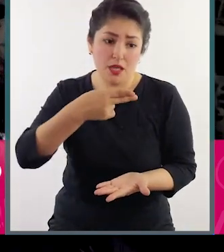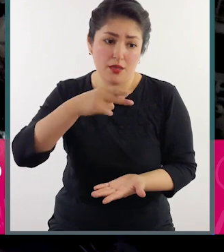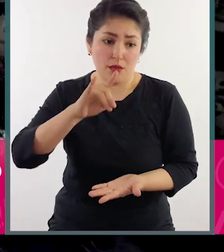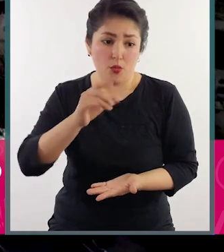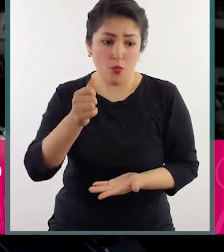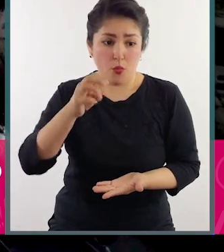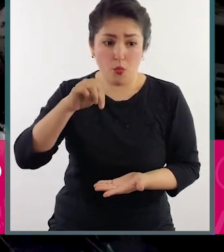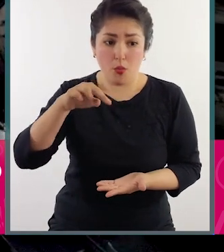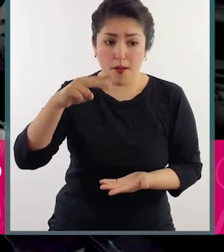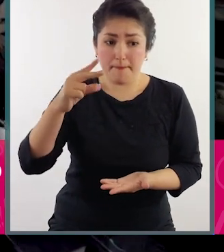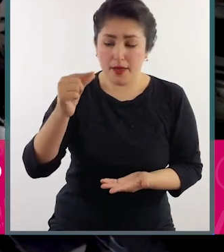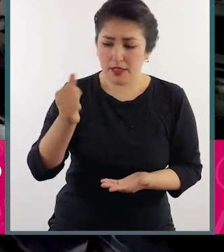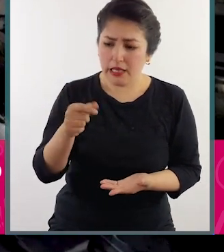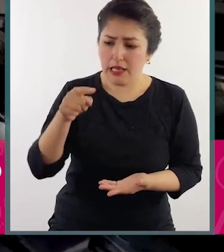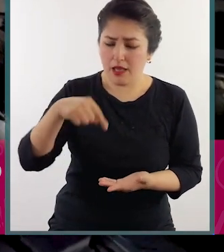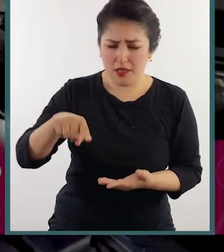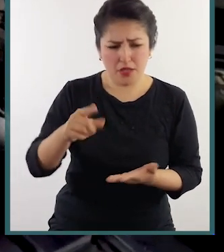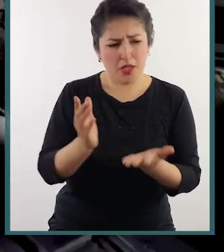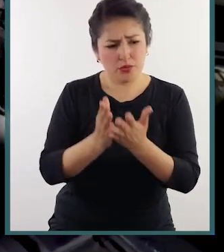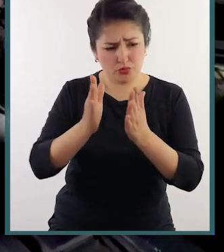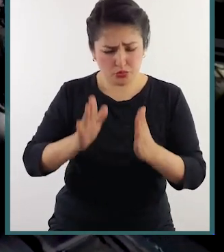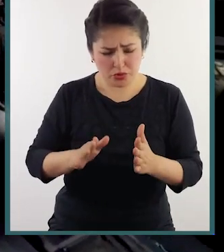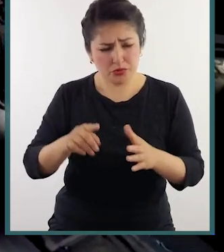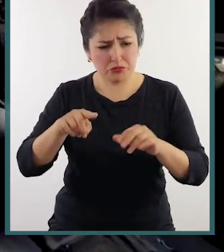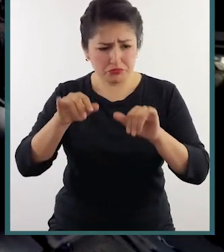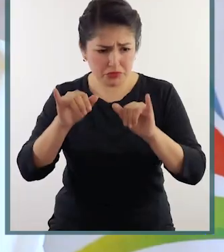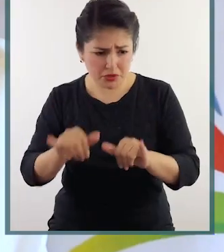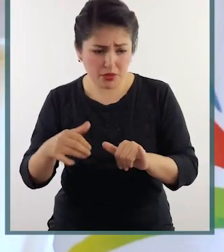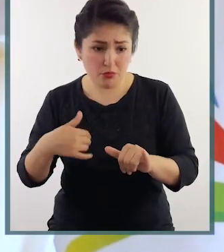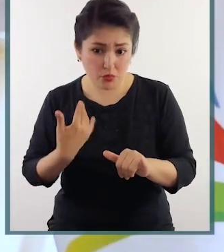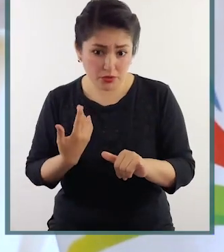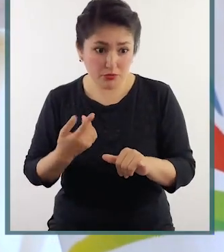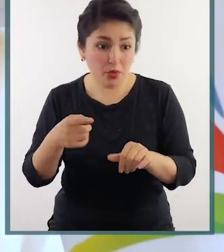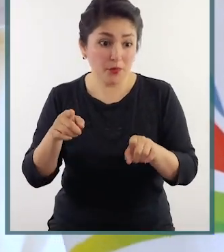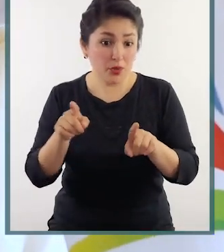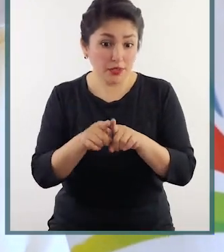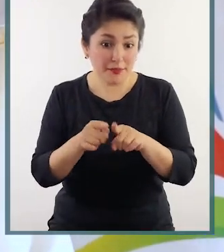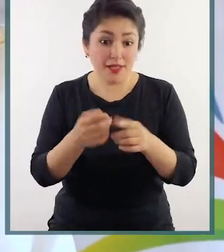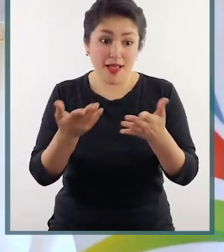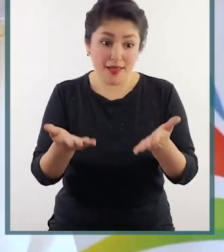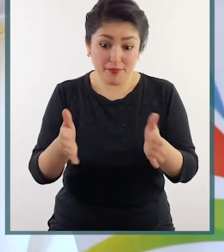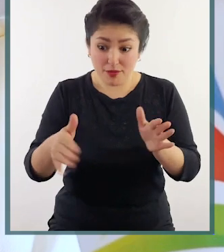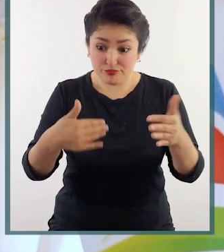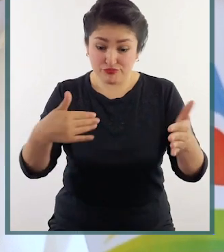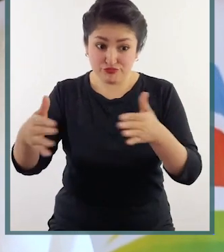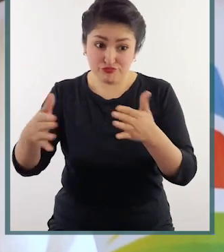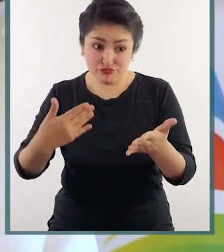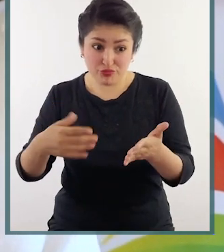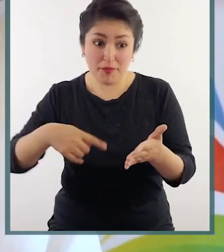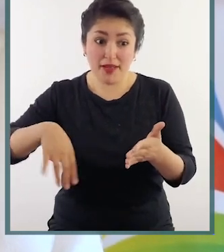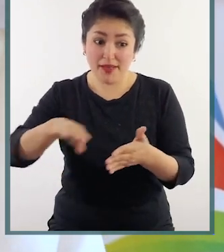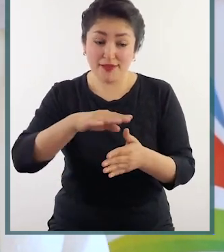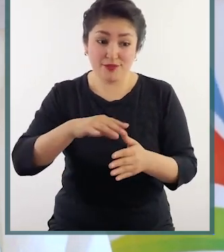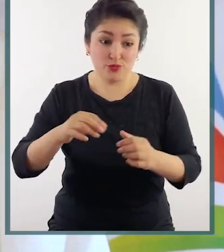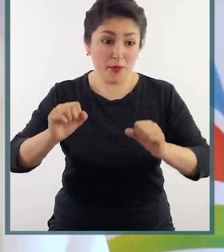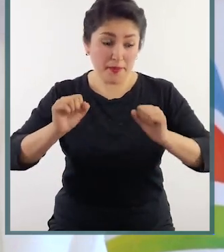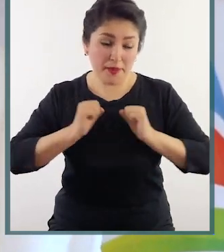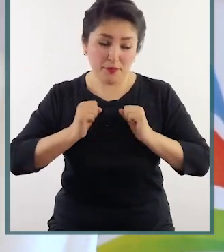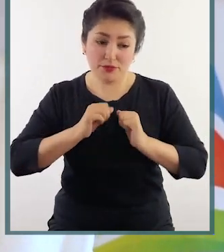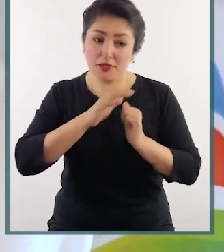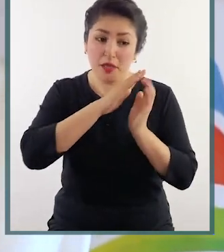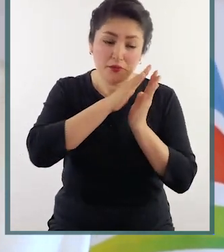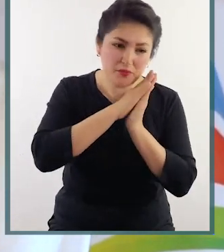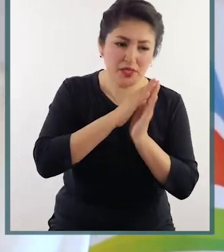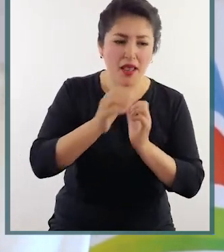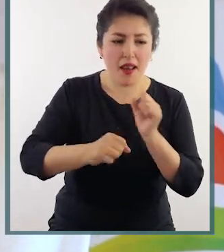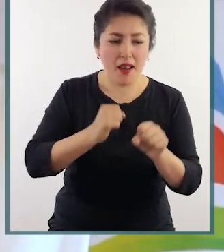de Huamanga, como residencia para los estudiantes y como también la residencia, la vía bolivariana para los